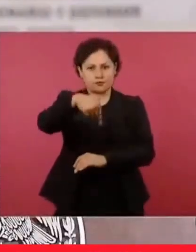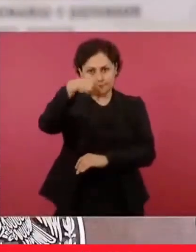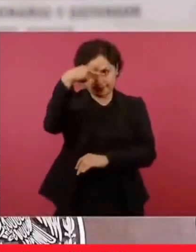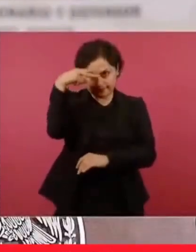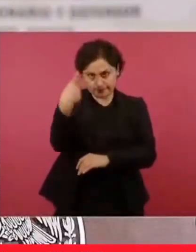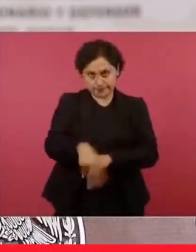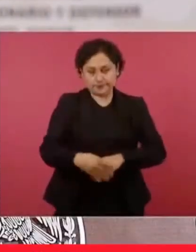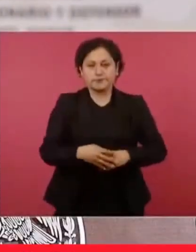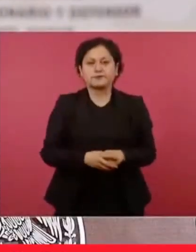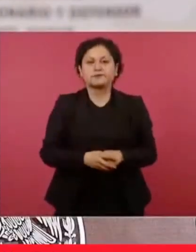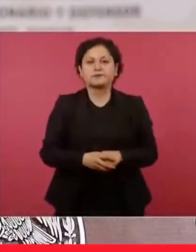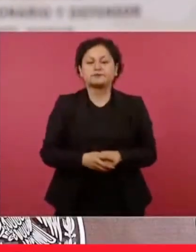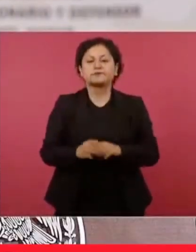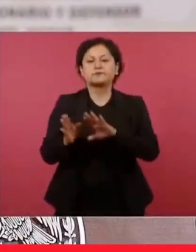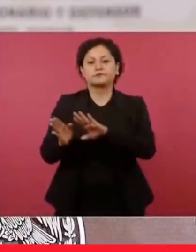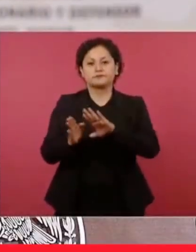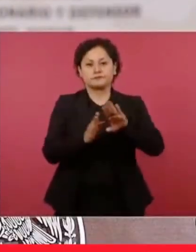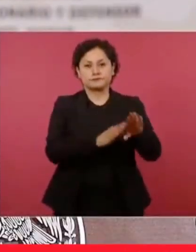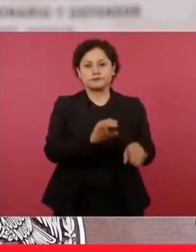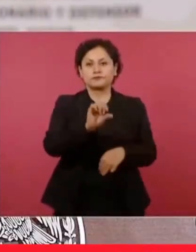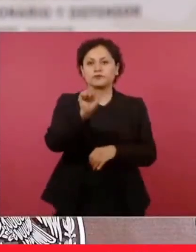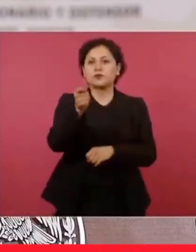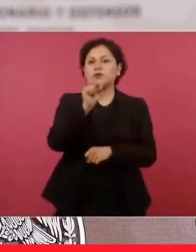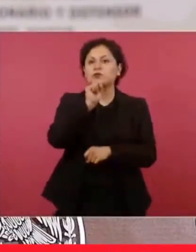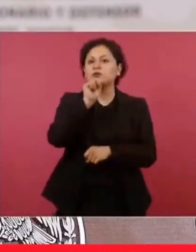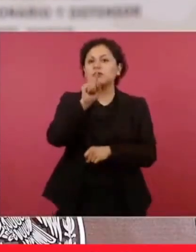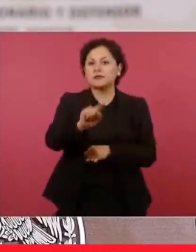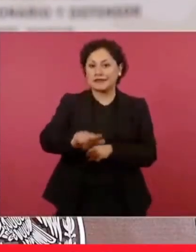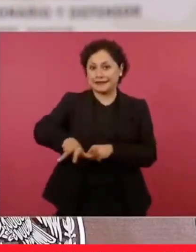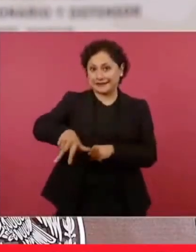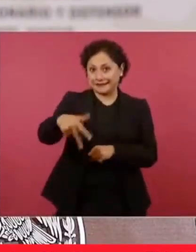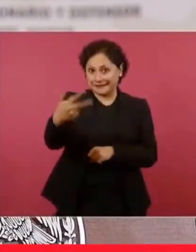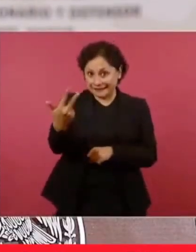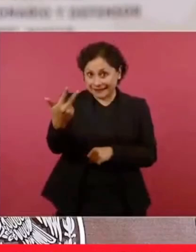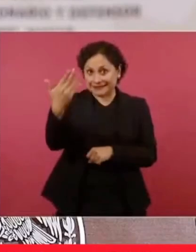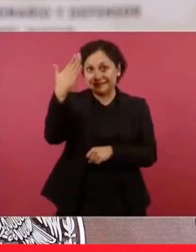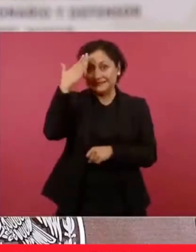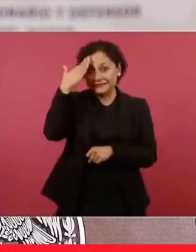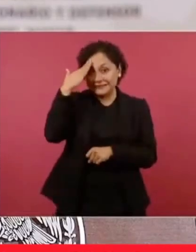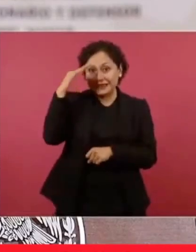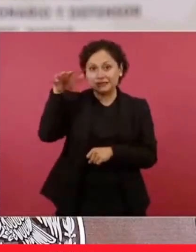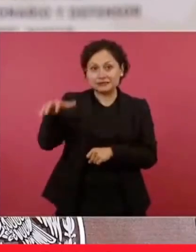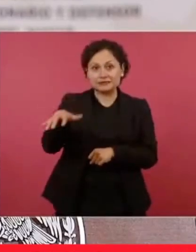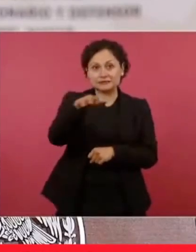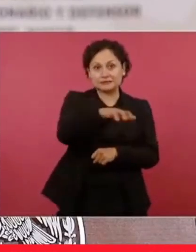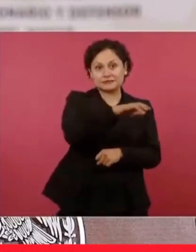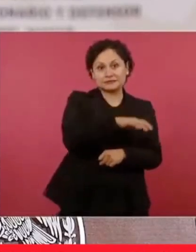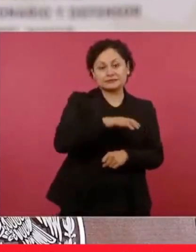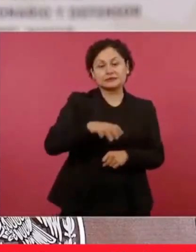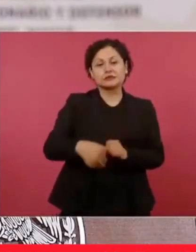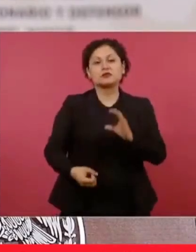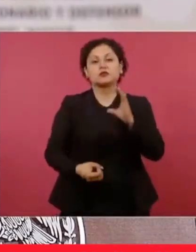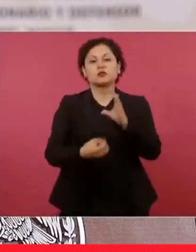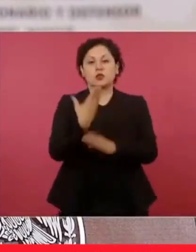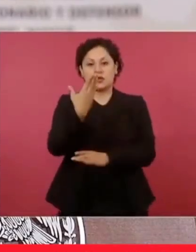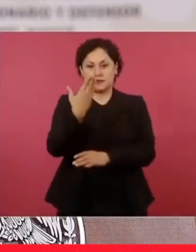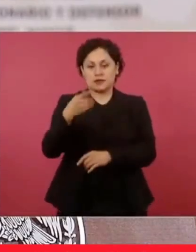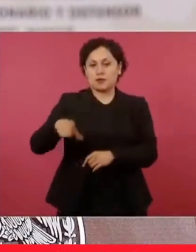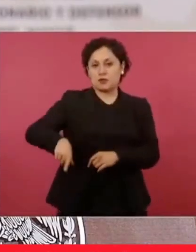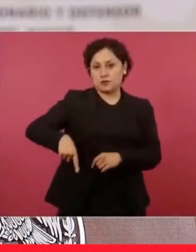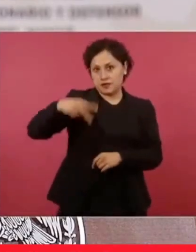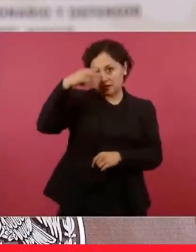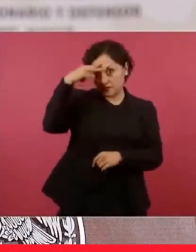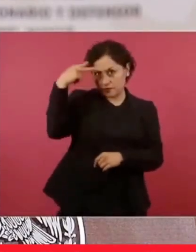Tenemos también la adquisición de 13 centrales por parte del Gobierno de México, ex